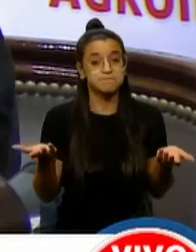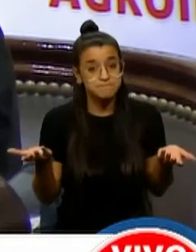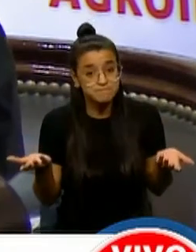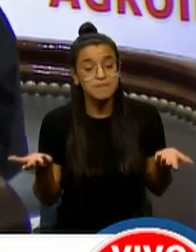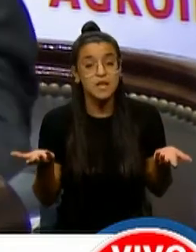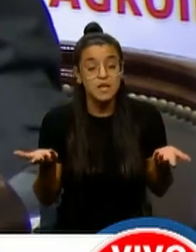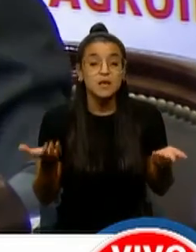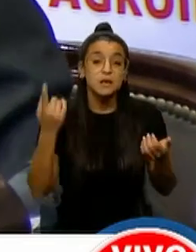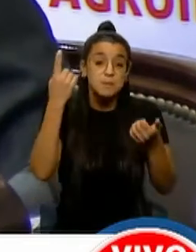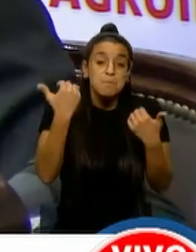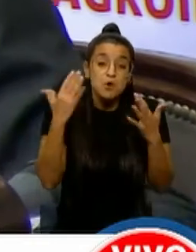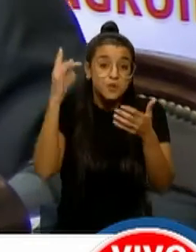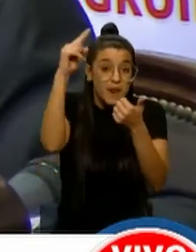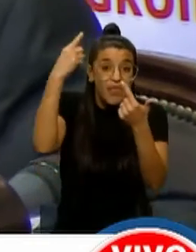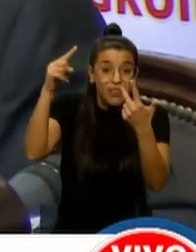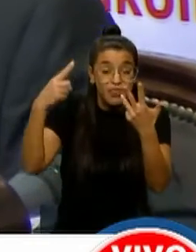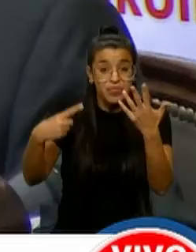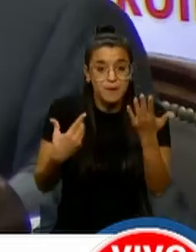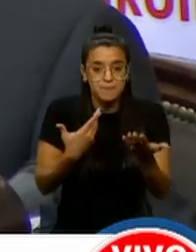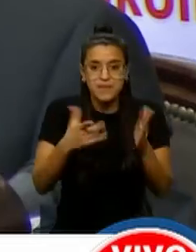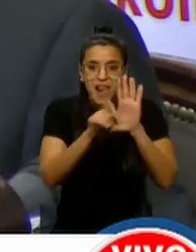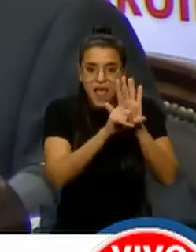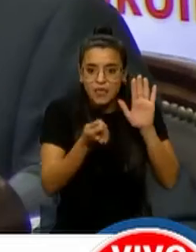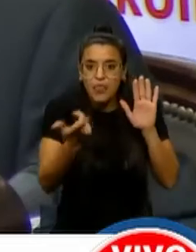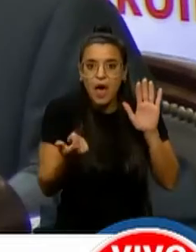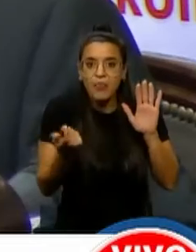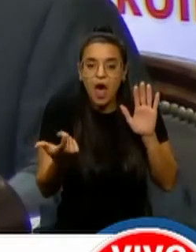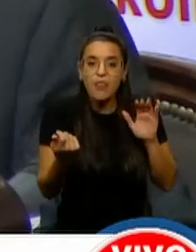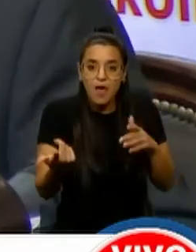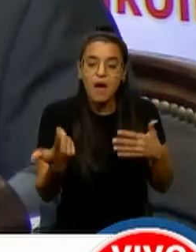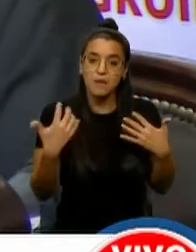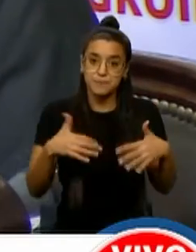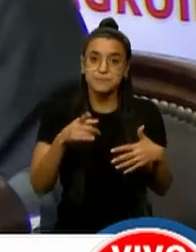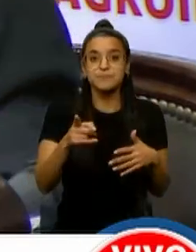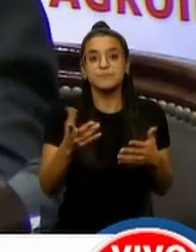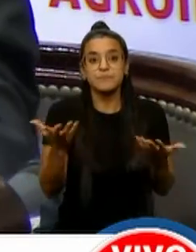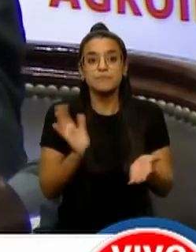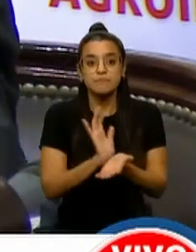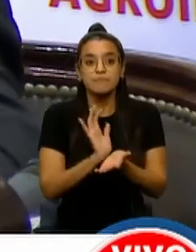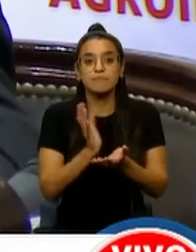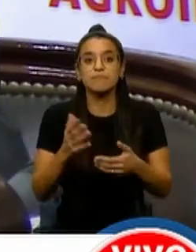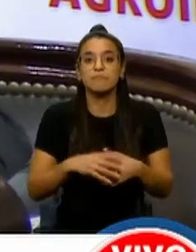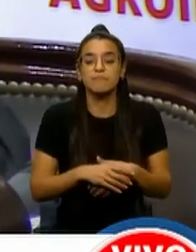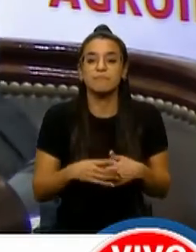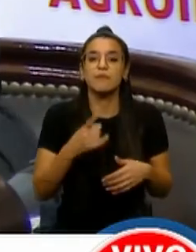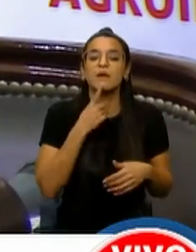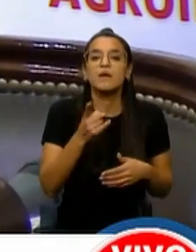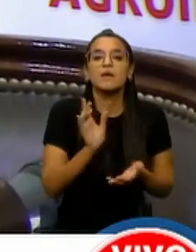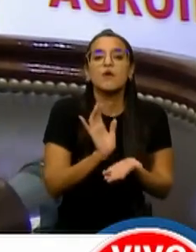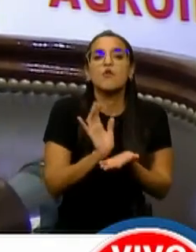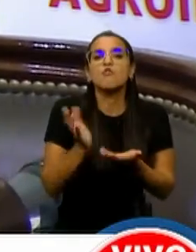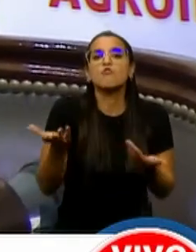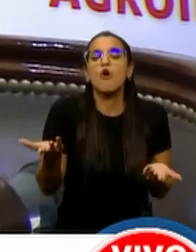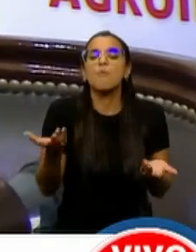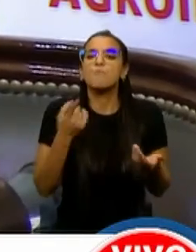Entonces, todas estas posibilidades que está brindando esta ley son las que, de alguna manera, hacen